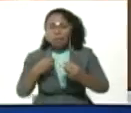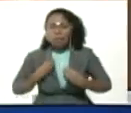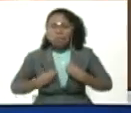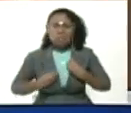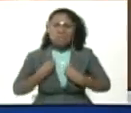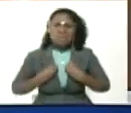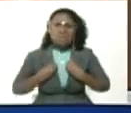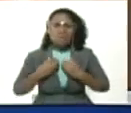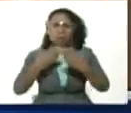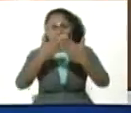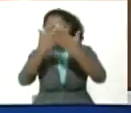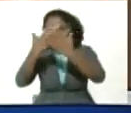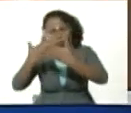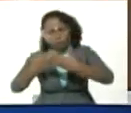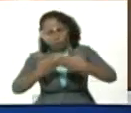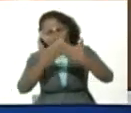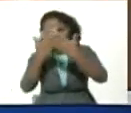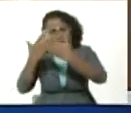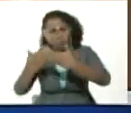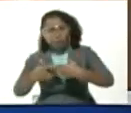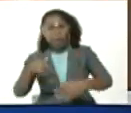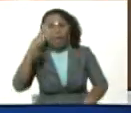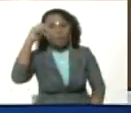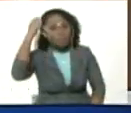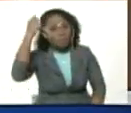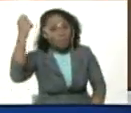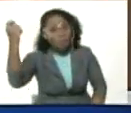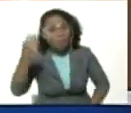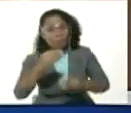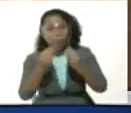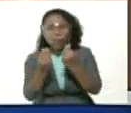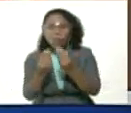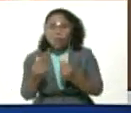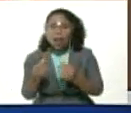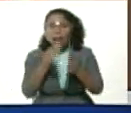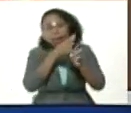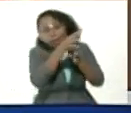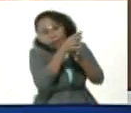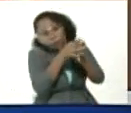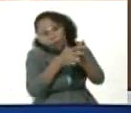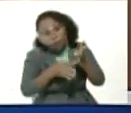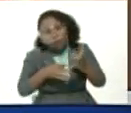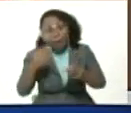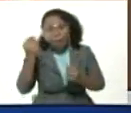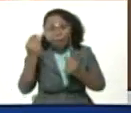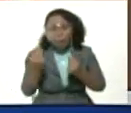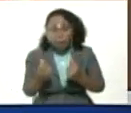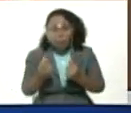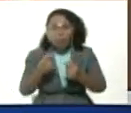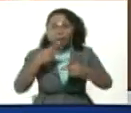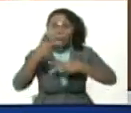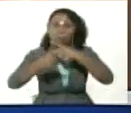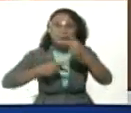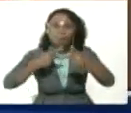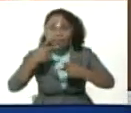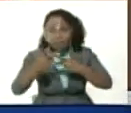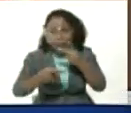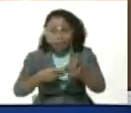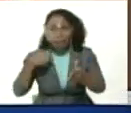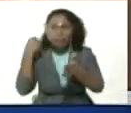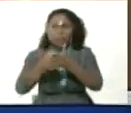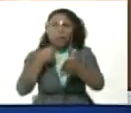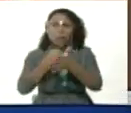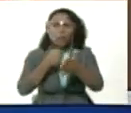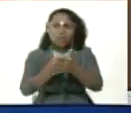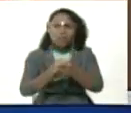preocupado y estudioso de la teoría económica, de la estructura económica, de las políticas, de la lucha contra